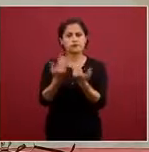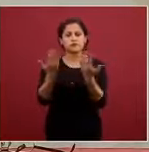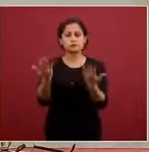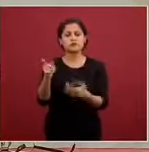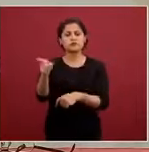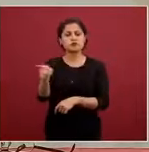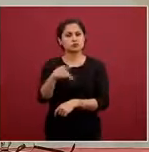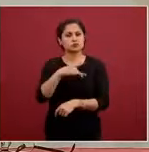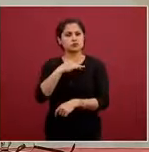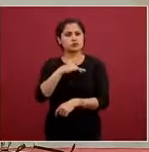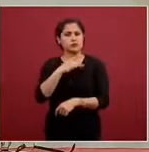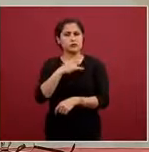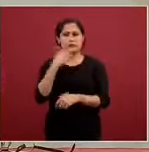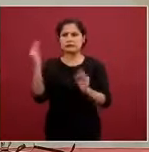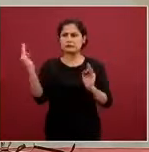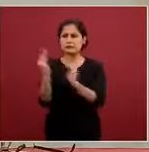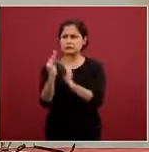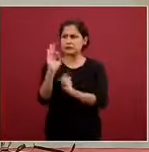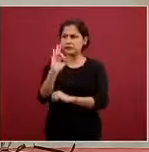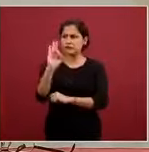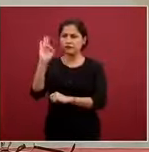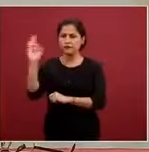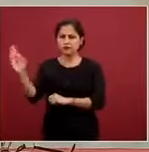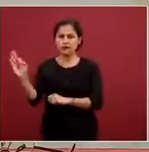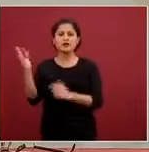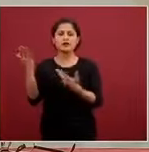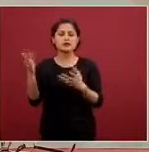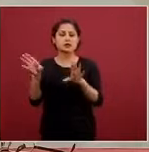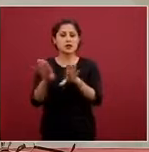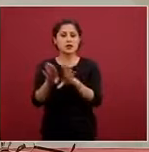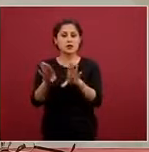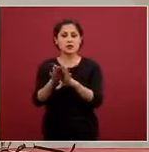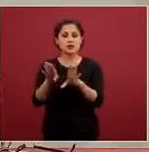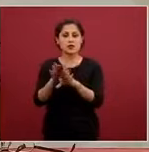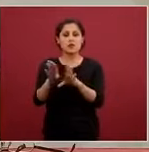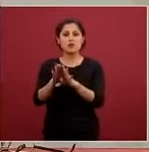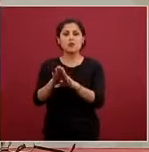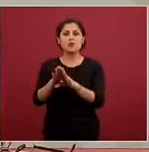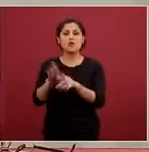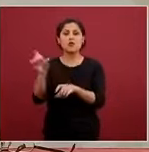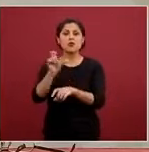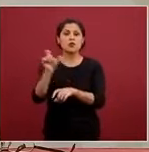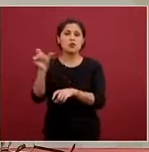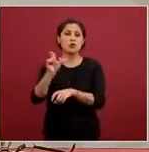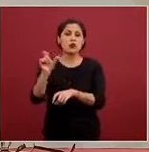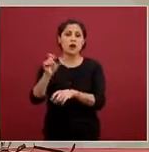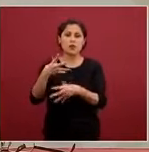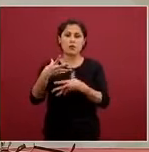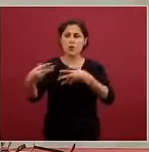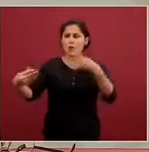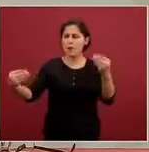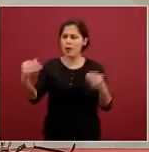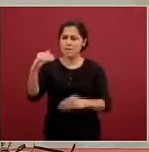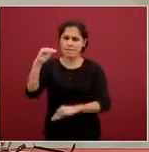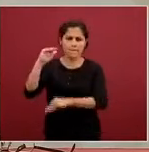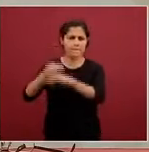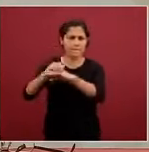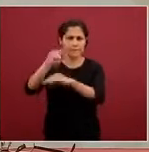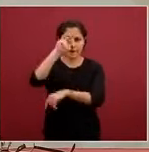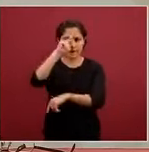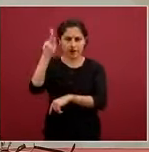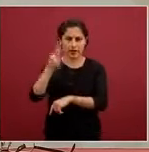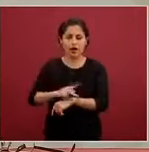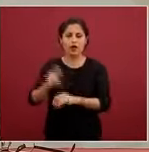muy cerca del momento cumbre del ACME, de la curva epidémica, del momento de máxima transmisión. Lo